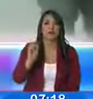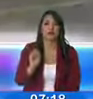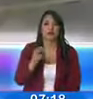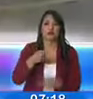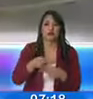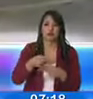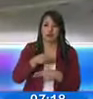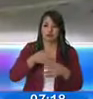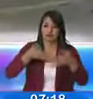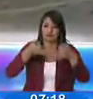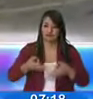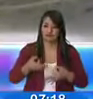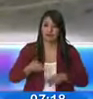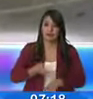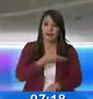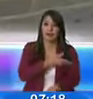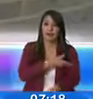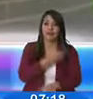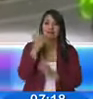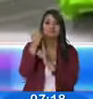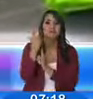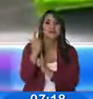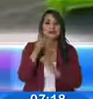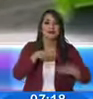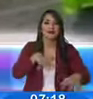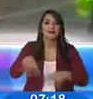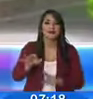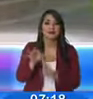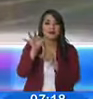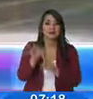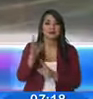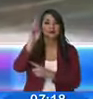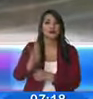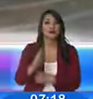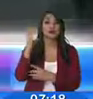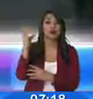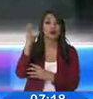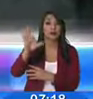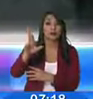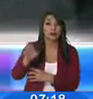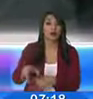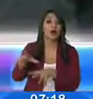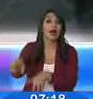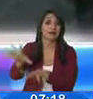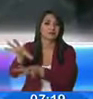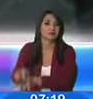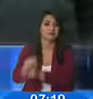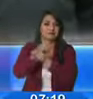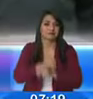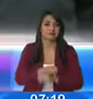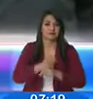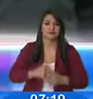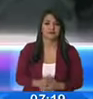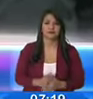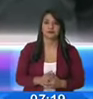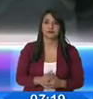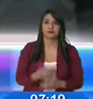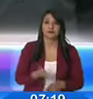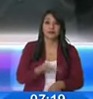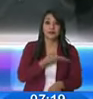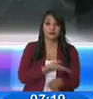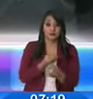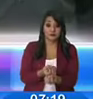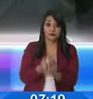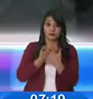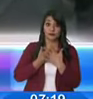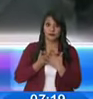en una operación en el marco de la campaña militar Atlas que se desarrolla en el sur de Colombia, en Tumaco. Thierry, según las informaciones que tenemos,